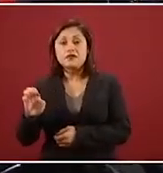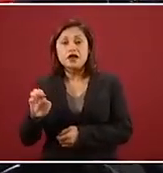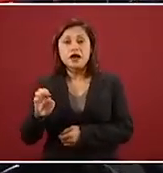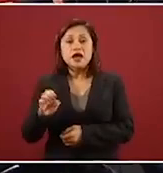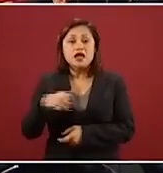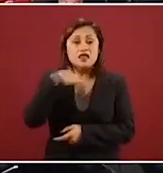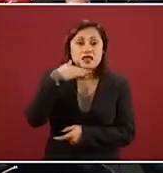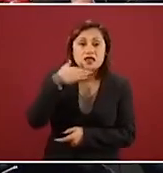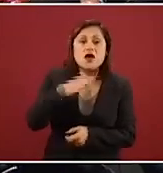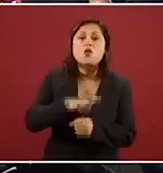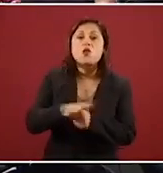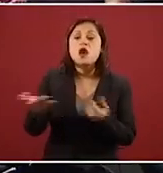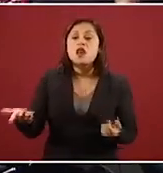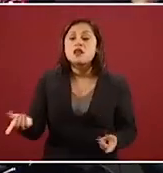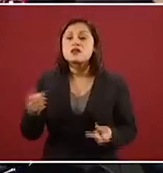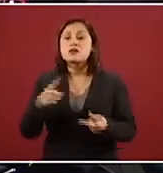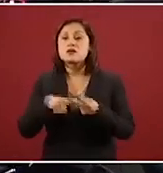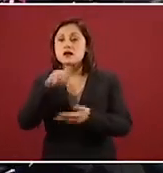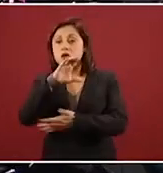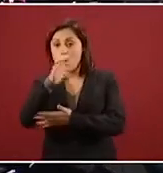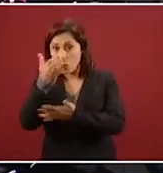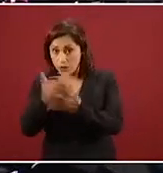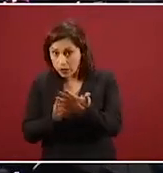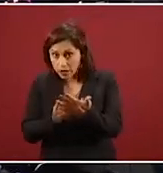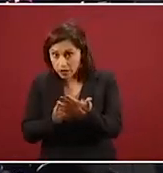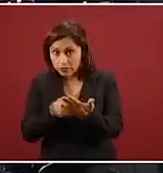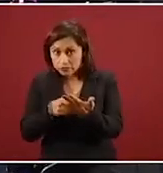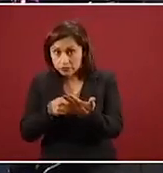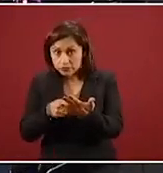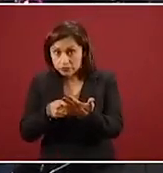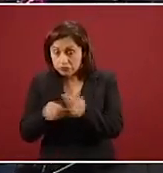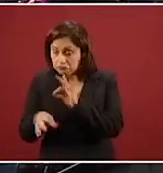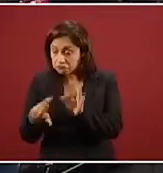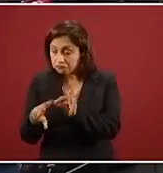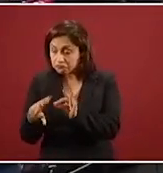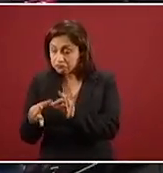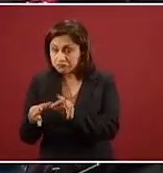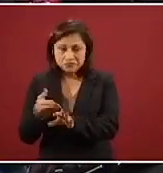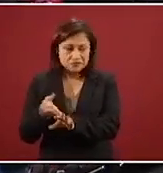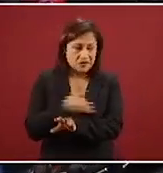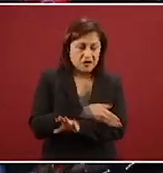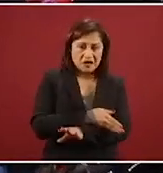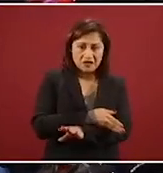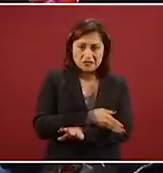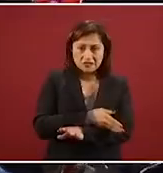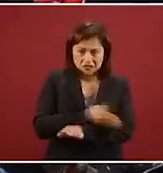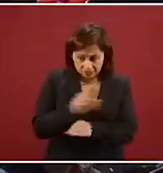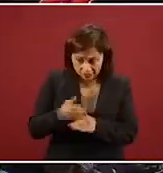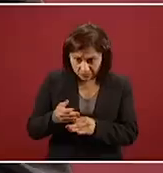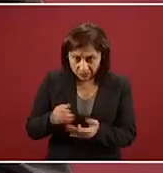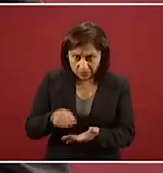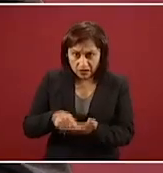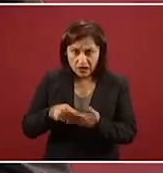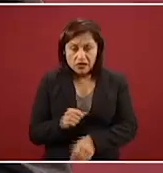Los contratos entregados, como se hacía antes, por influencia.